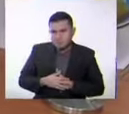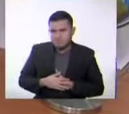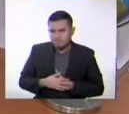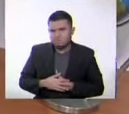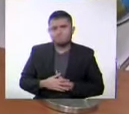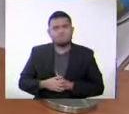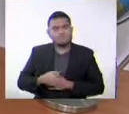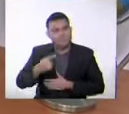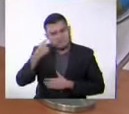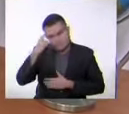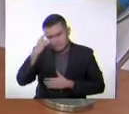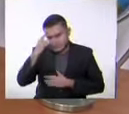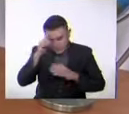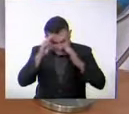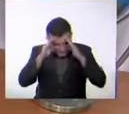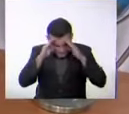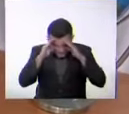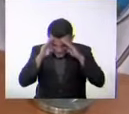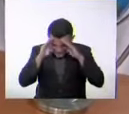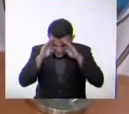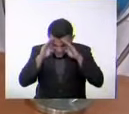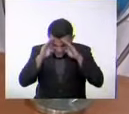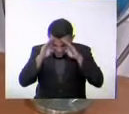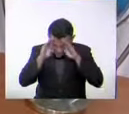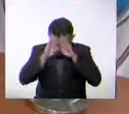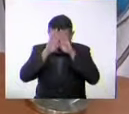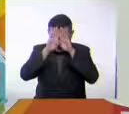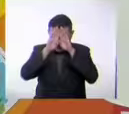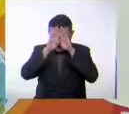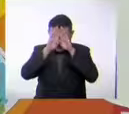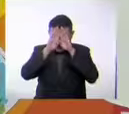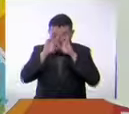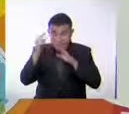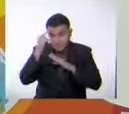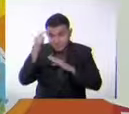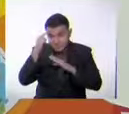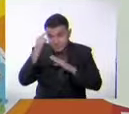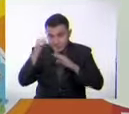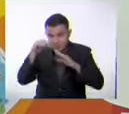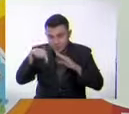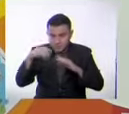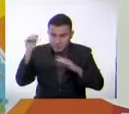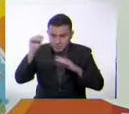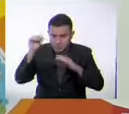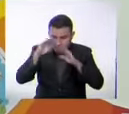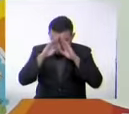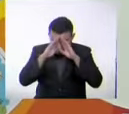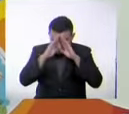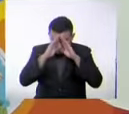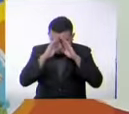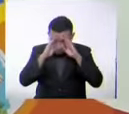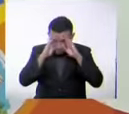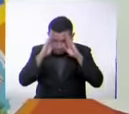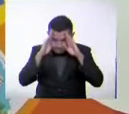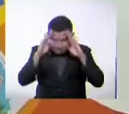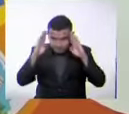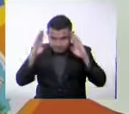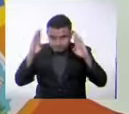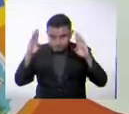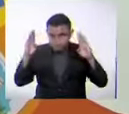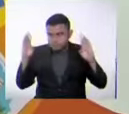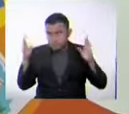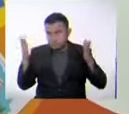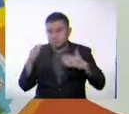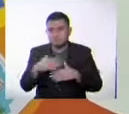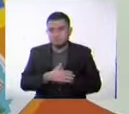el pensamiento y eso a través de la educación ha ido cambiando, pero todavía hay que trabajar mucho más en eso, en esas concepciones